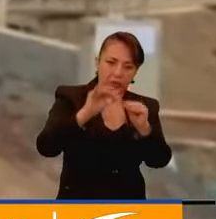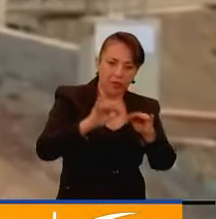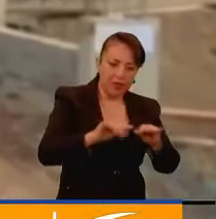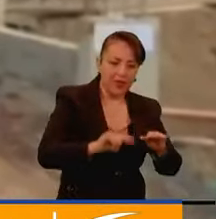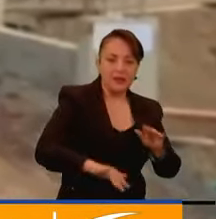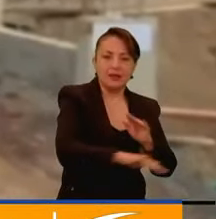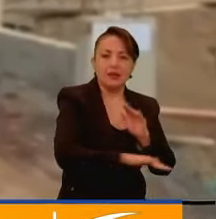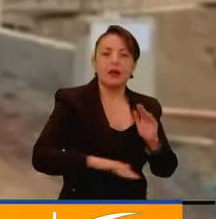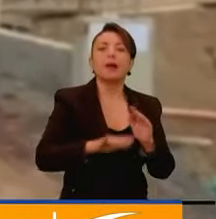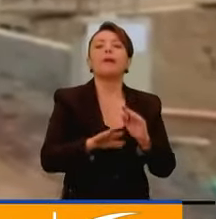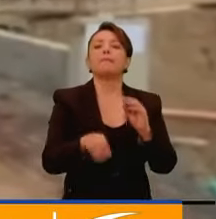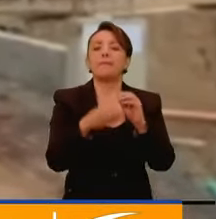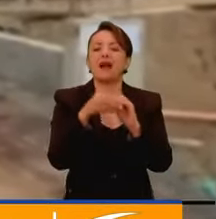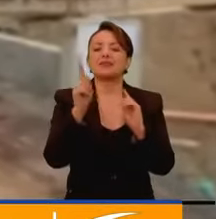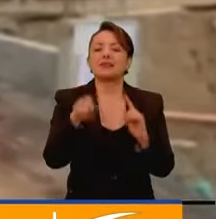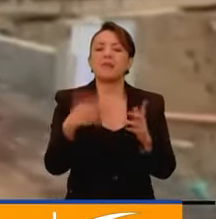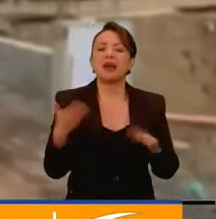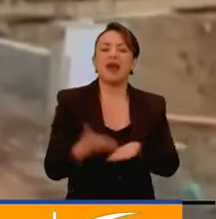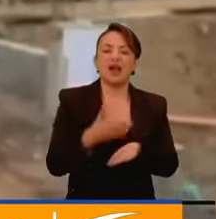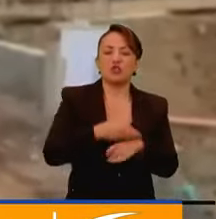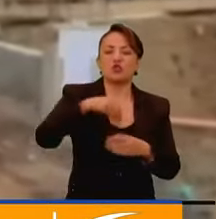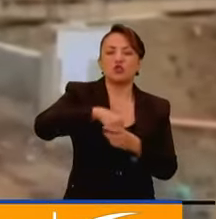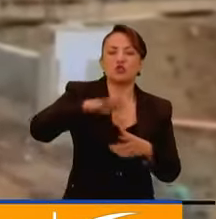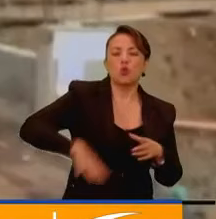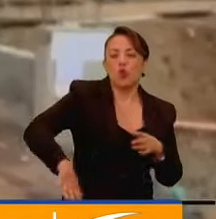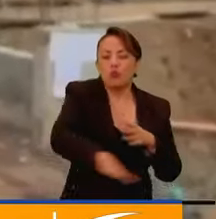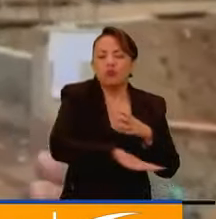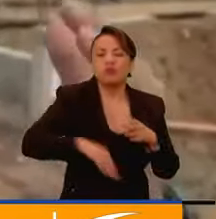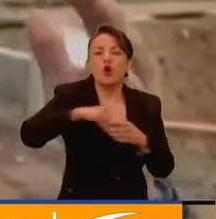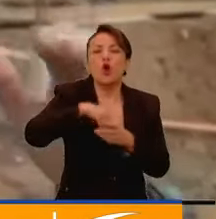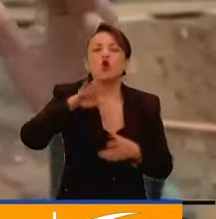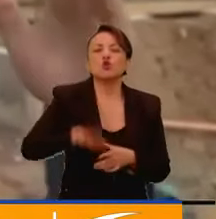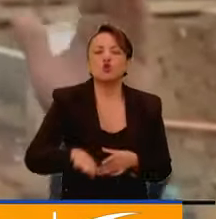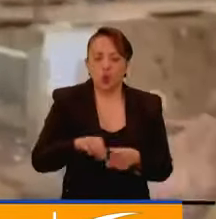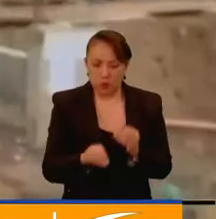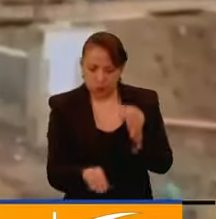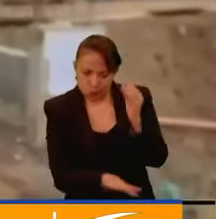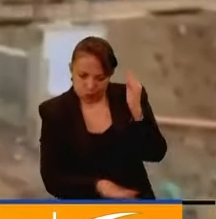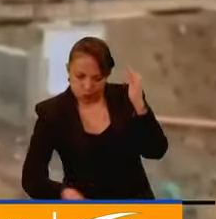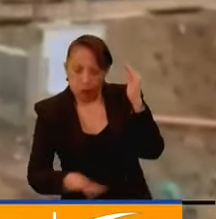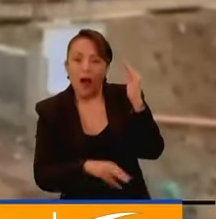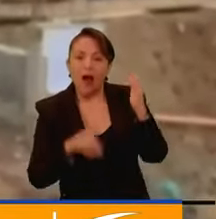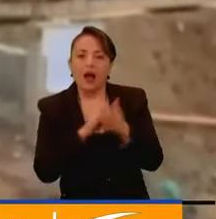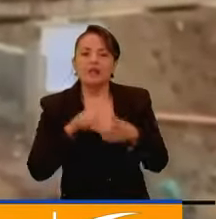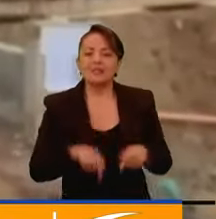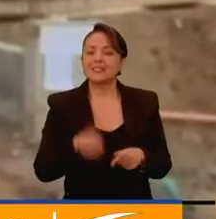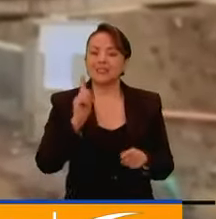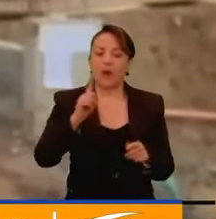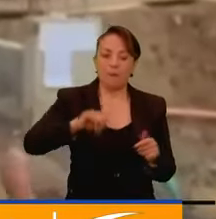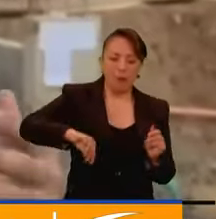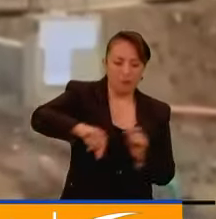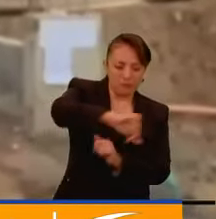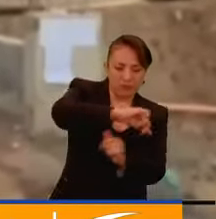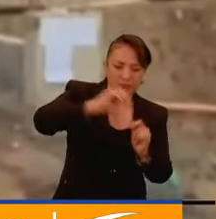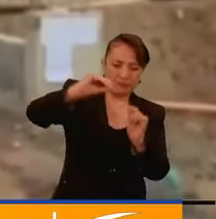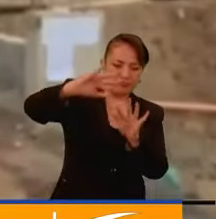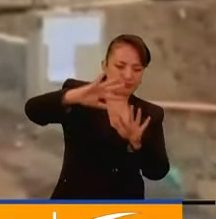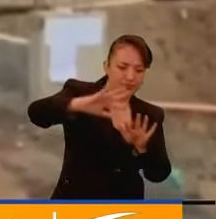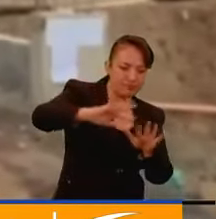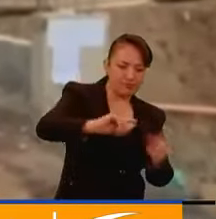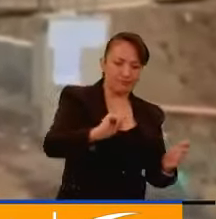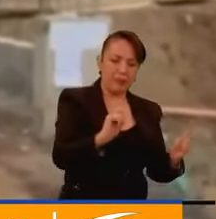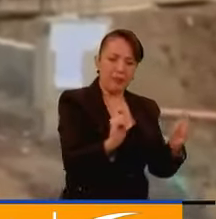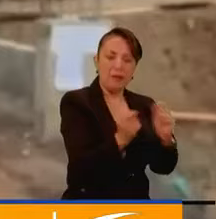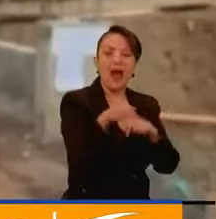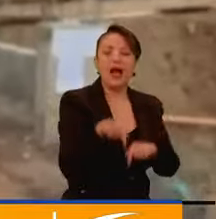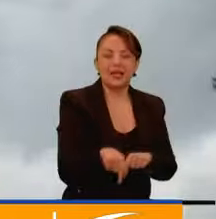la ciudad pero también nuevos depósitos antrópicos el proceso de remoción en masa es de características rotacionales como lo mencionaba e involucra